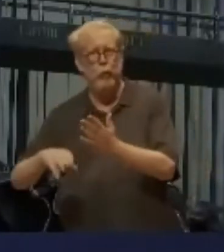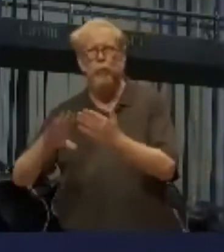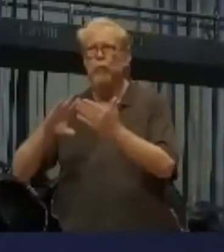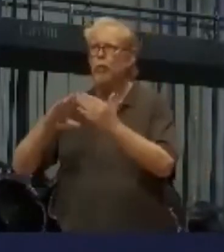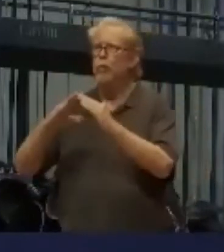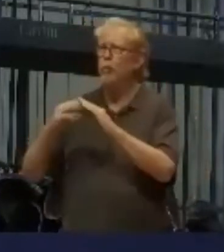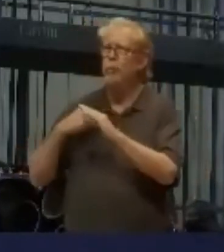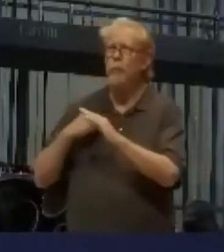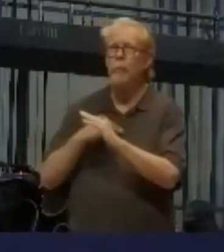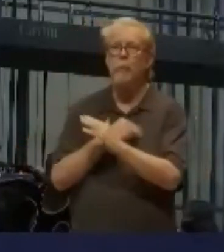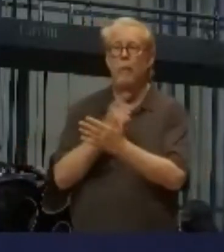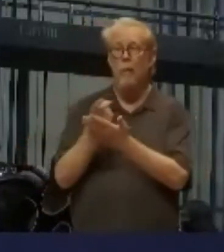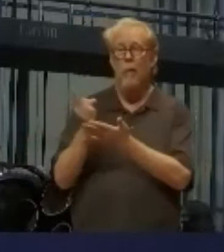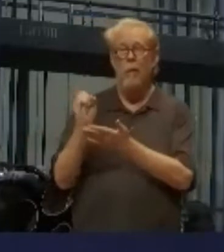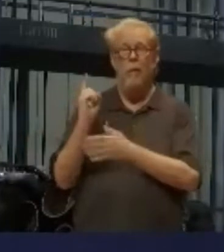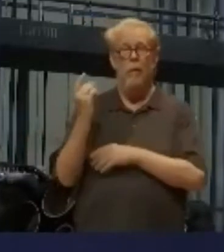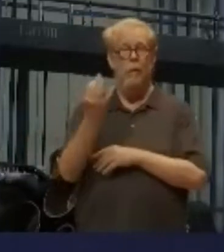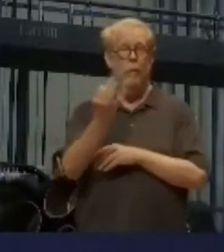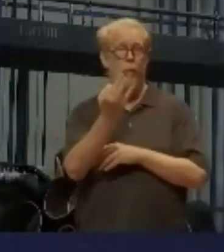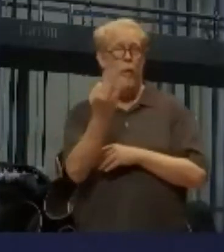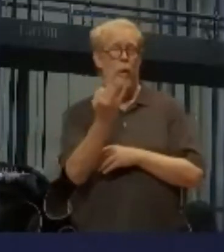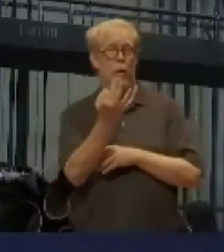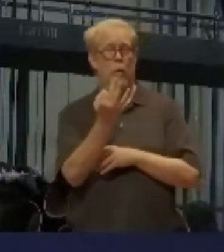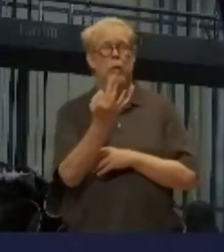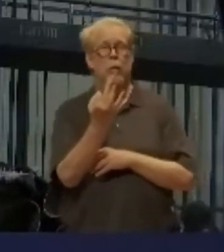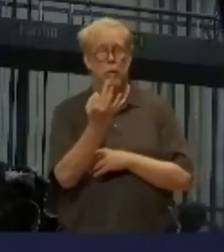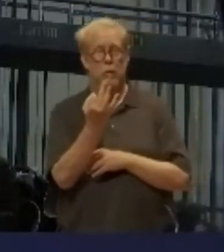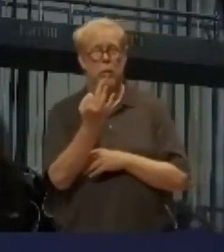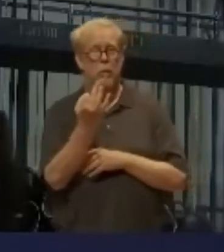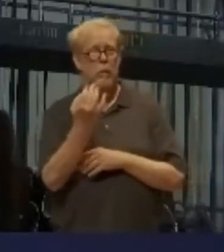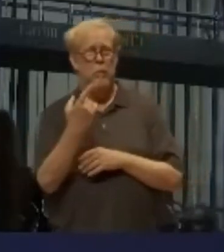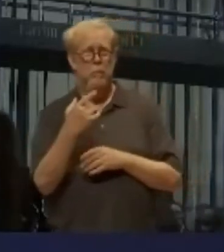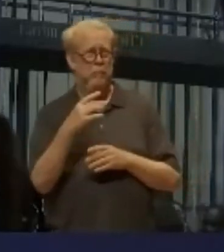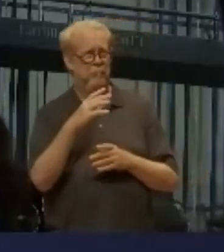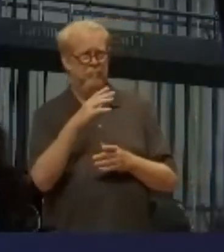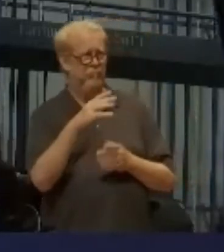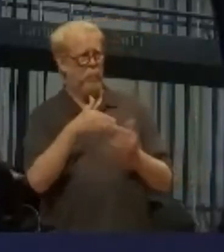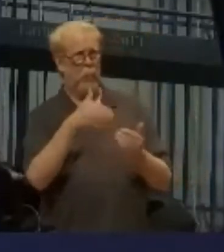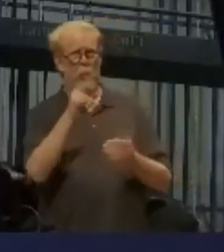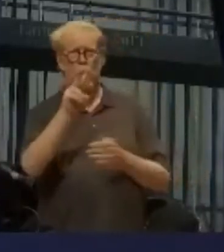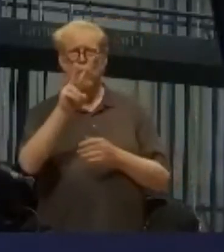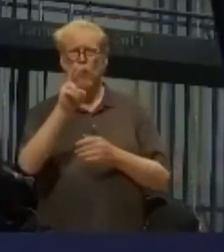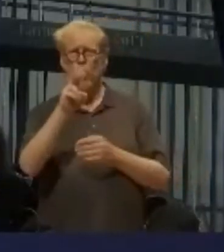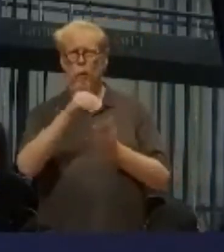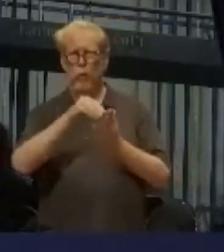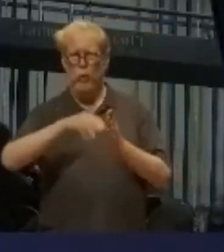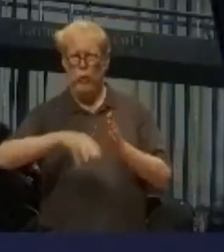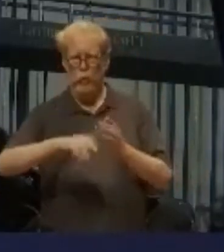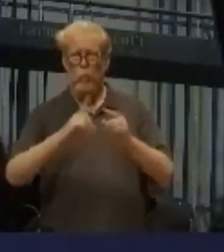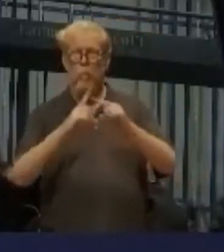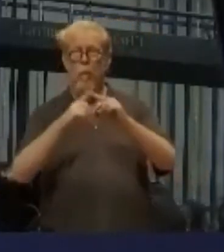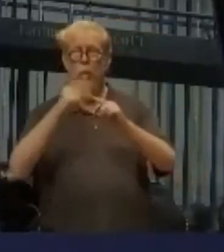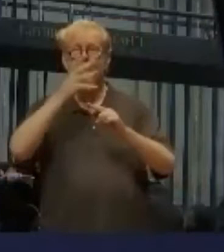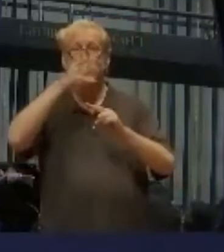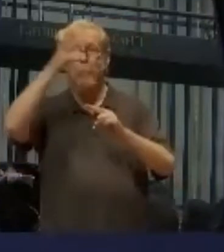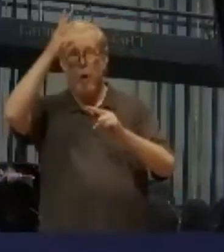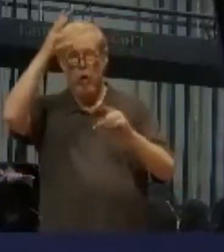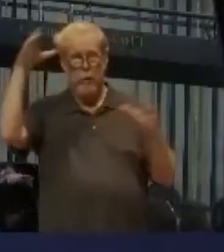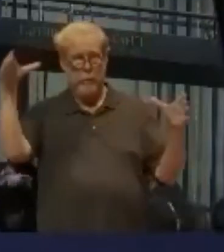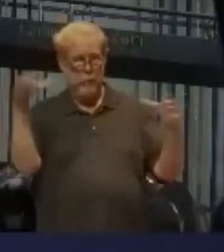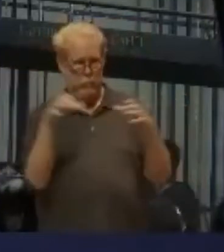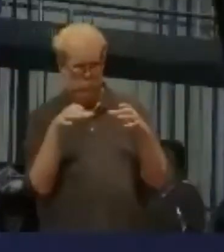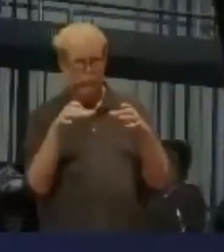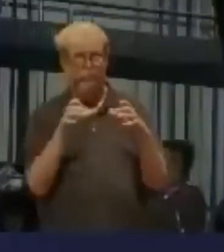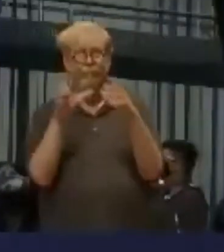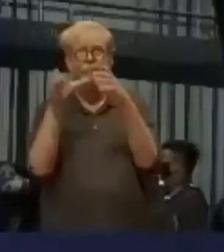y miembros de la comunidad. La semana pasada, el día viernes, fuimos capaces de vacunar a 200 estudiantes más o menos y